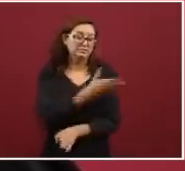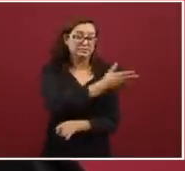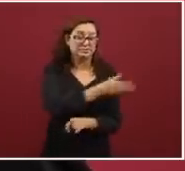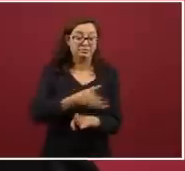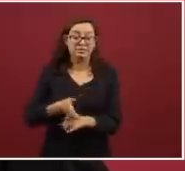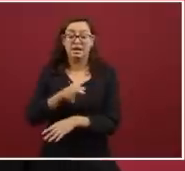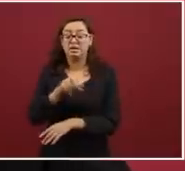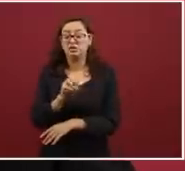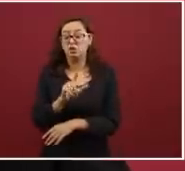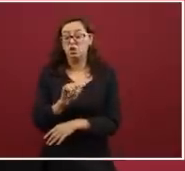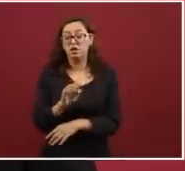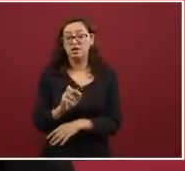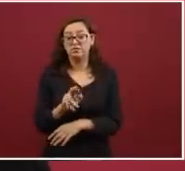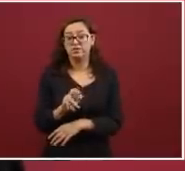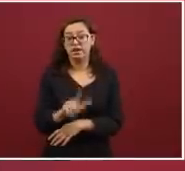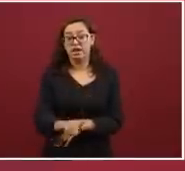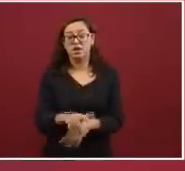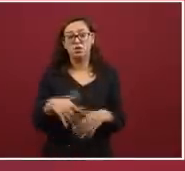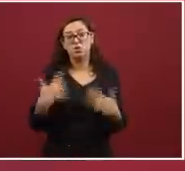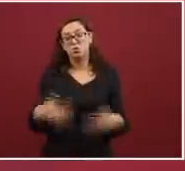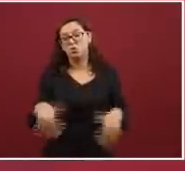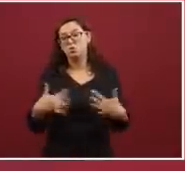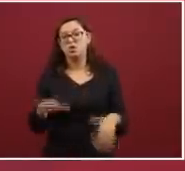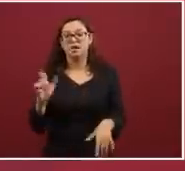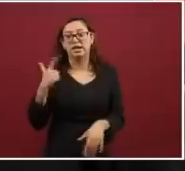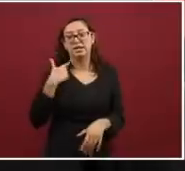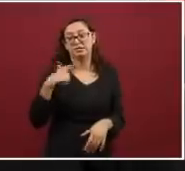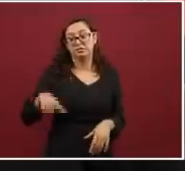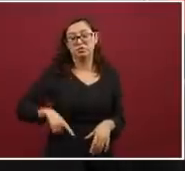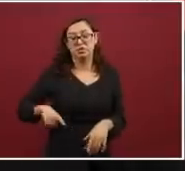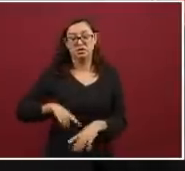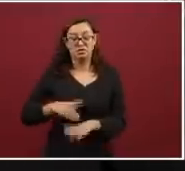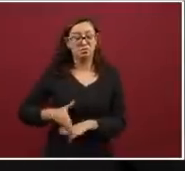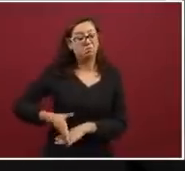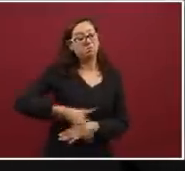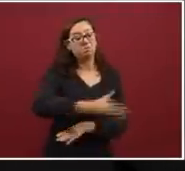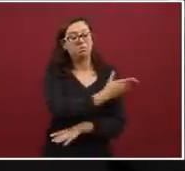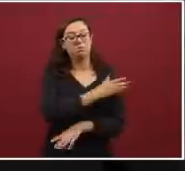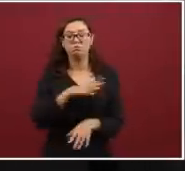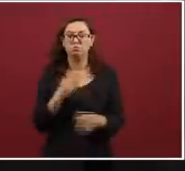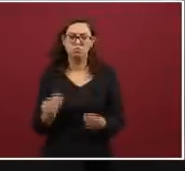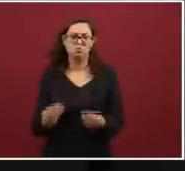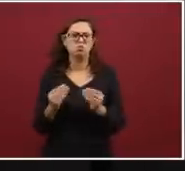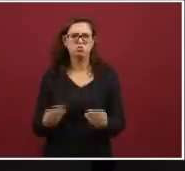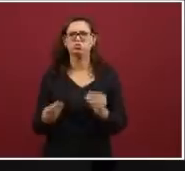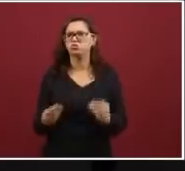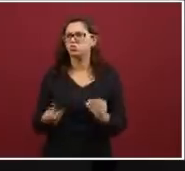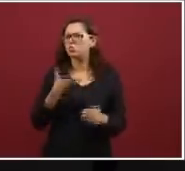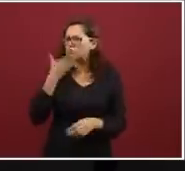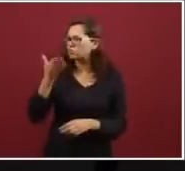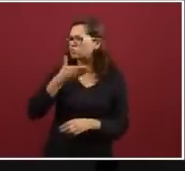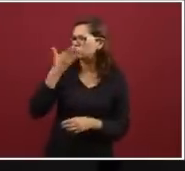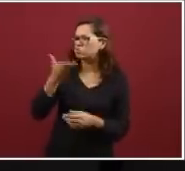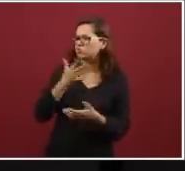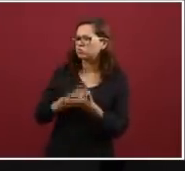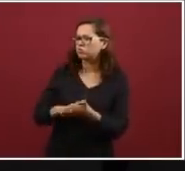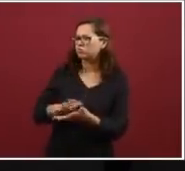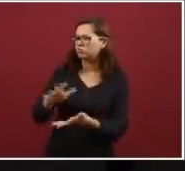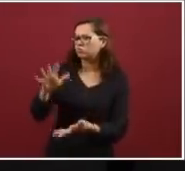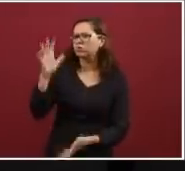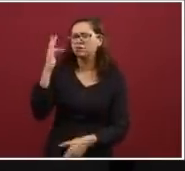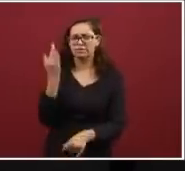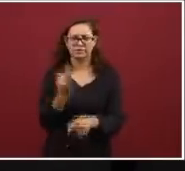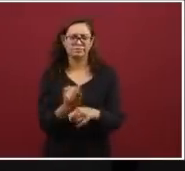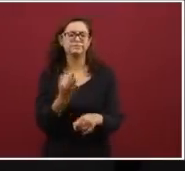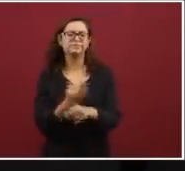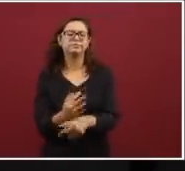neoliberal, en el antiguo régimen. Entonces, eso se va a tratar hoy